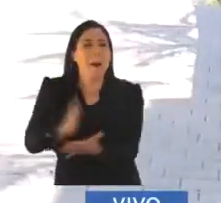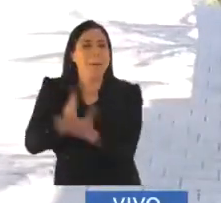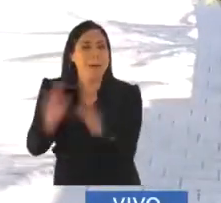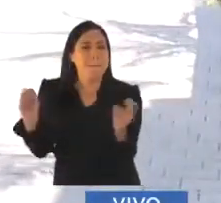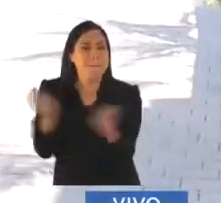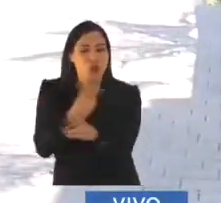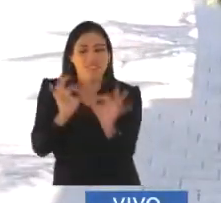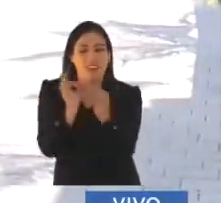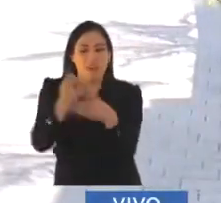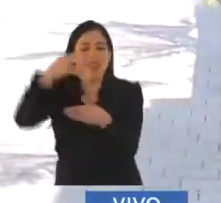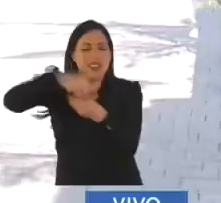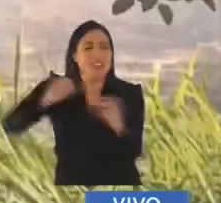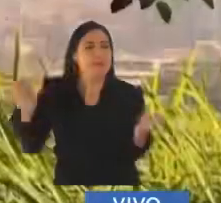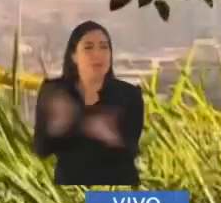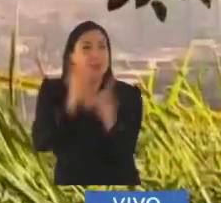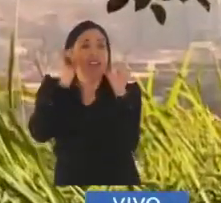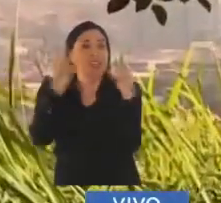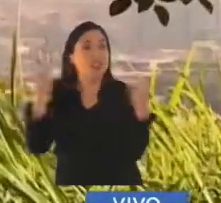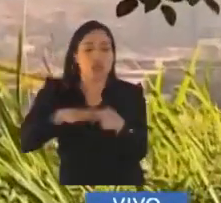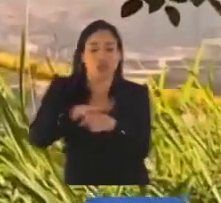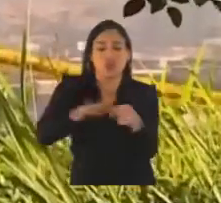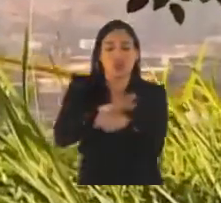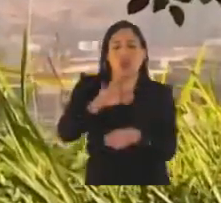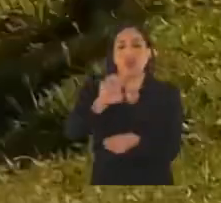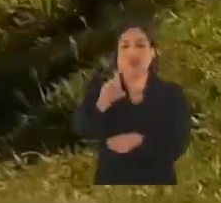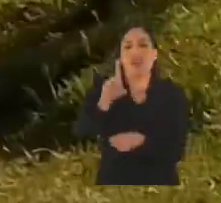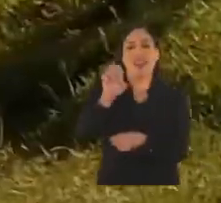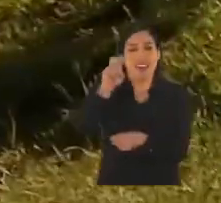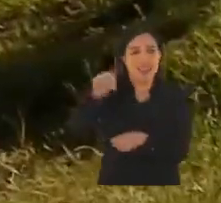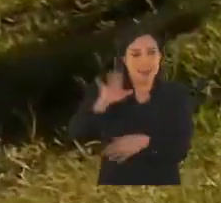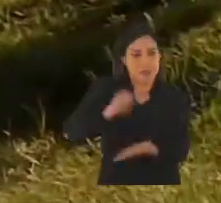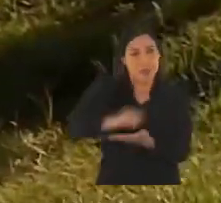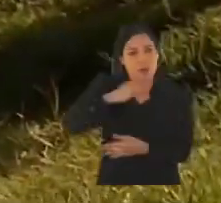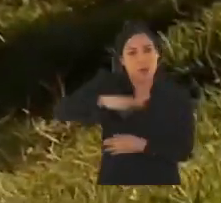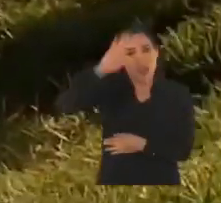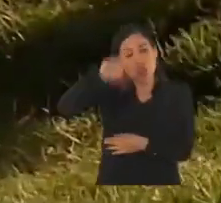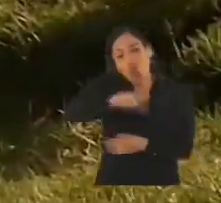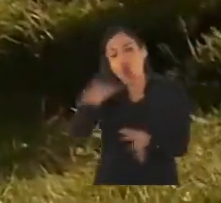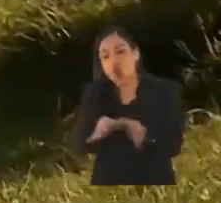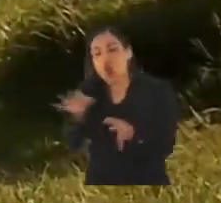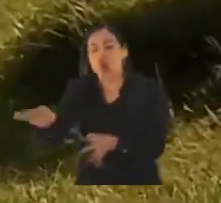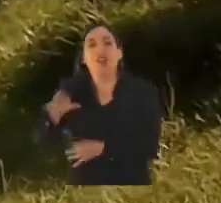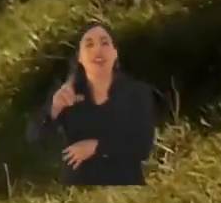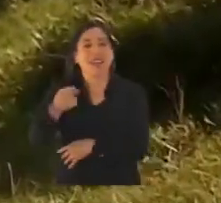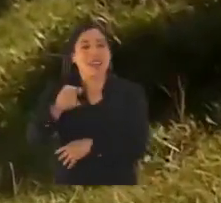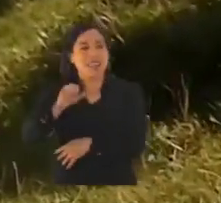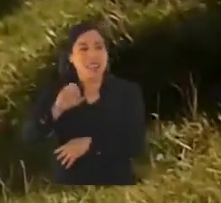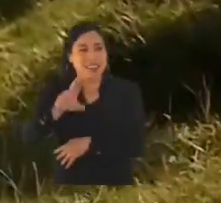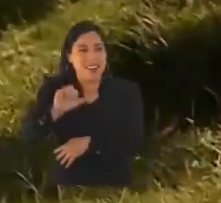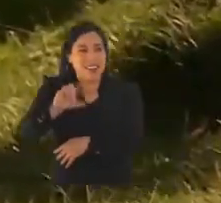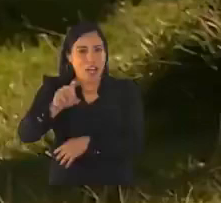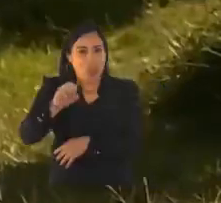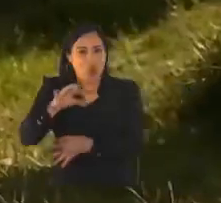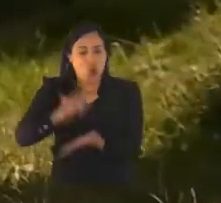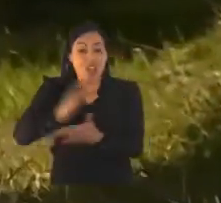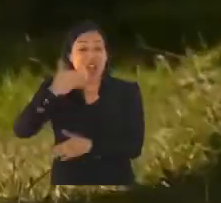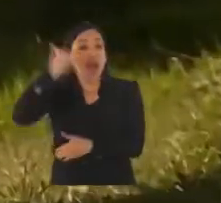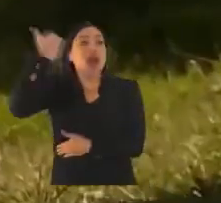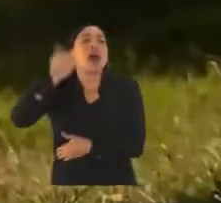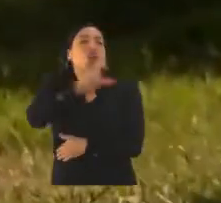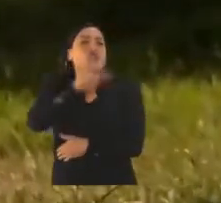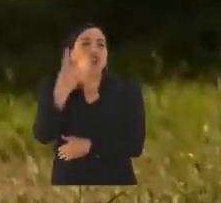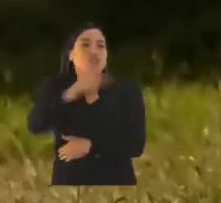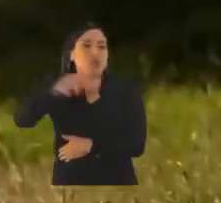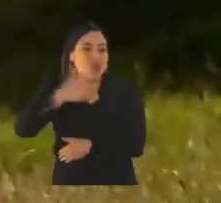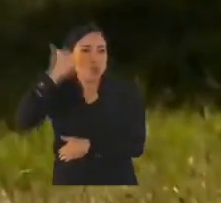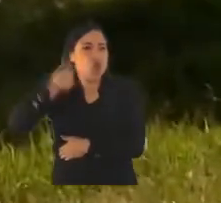violencia intrafamiliar se registraron en el barrio Belén de Medellín y también en el municipio de Girardota. Dos adultos mayores fallecieron